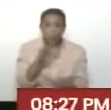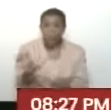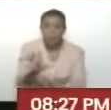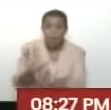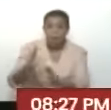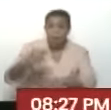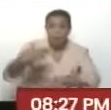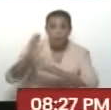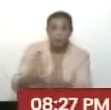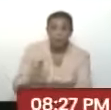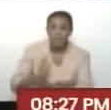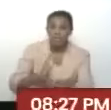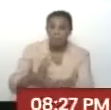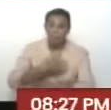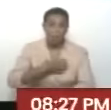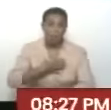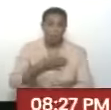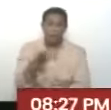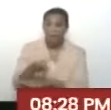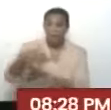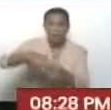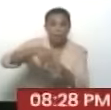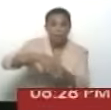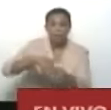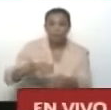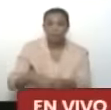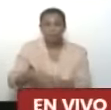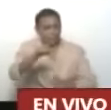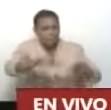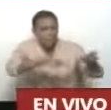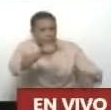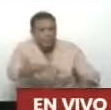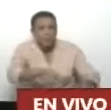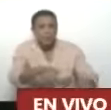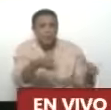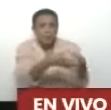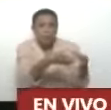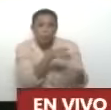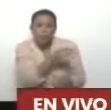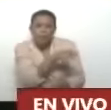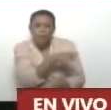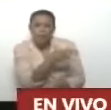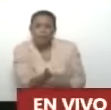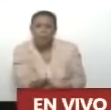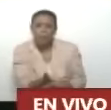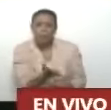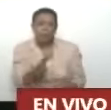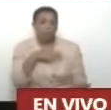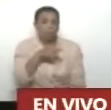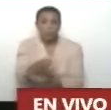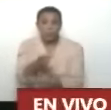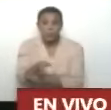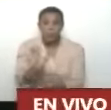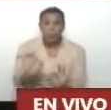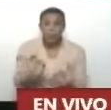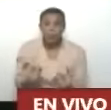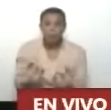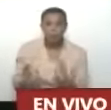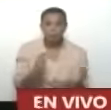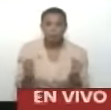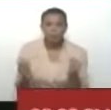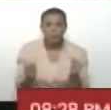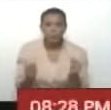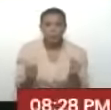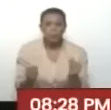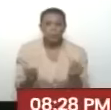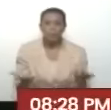votar. Y hay algún elemento interesante ahí, presidente. Esta gente ha venido llamando a la abstención y a no participar en eventos electorales después que le